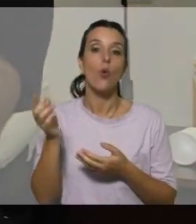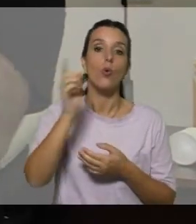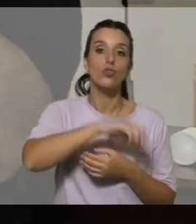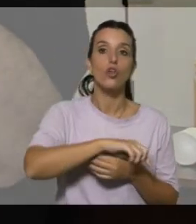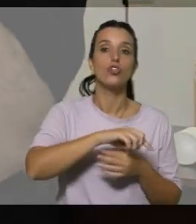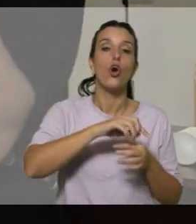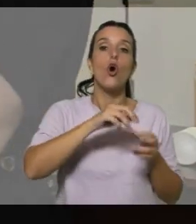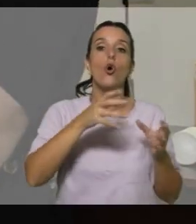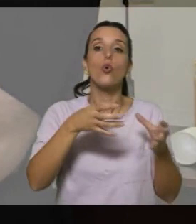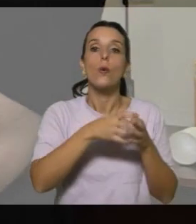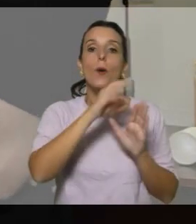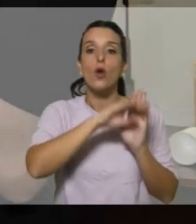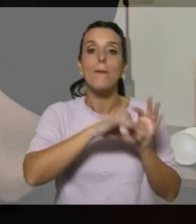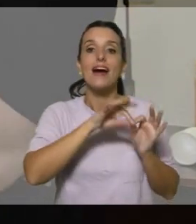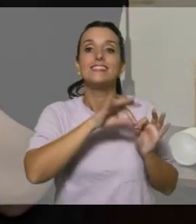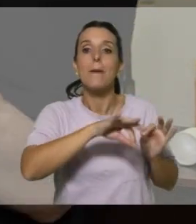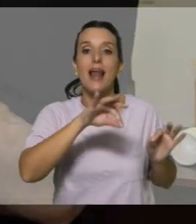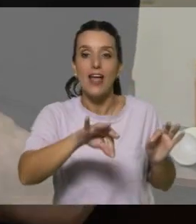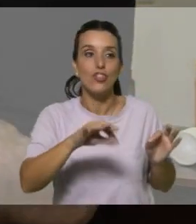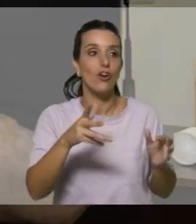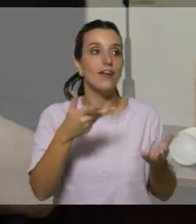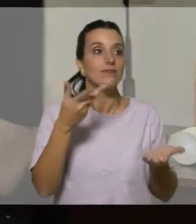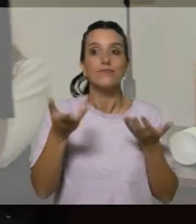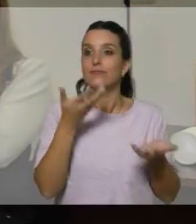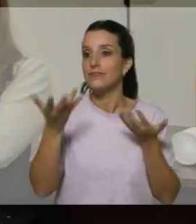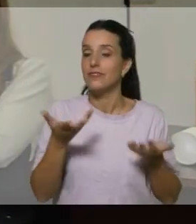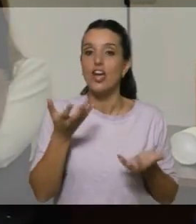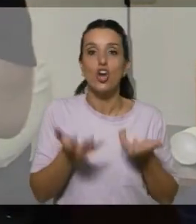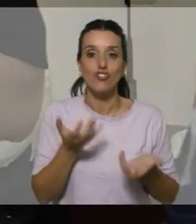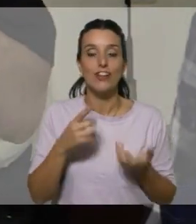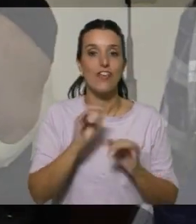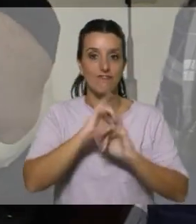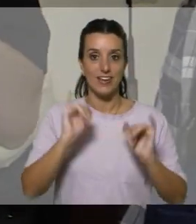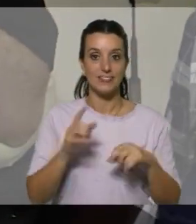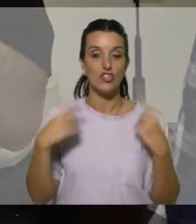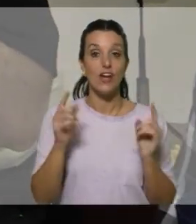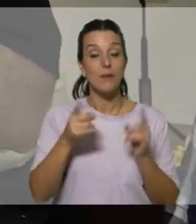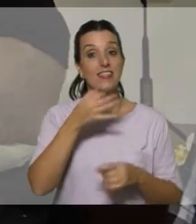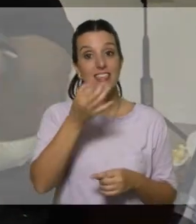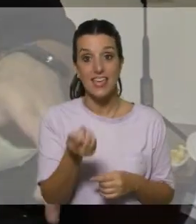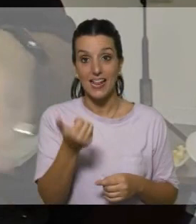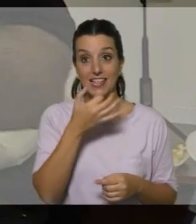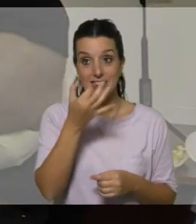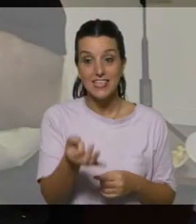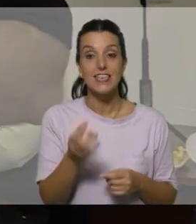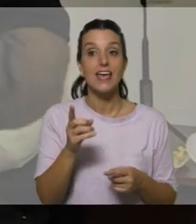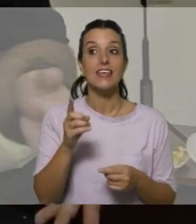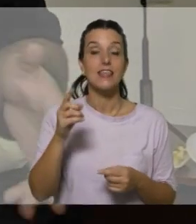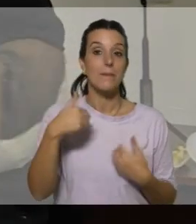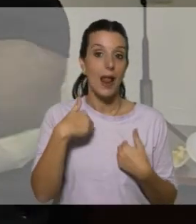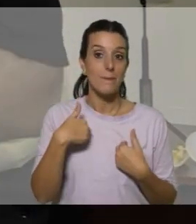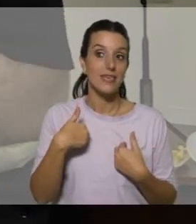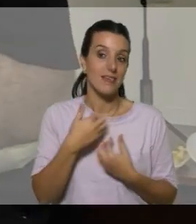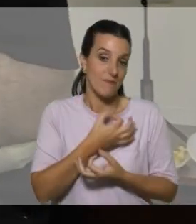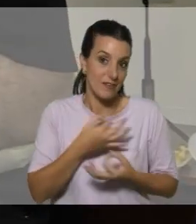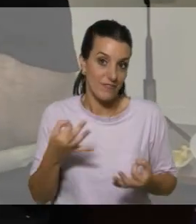de Sipu que nos reciben acá, que viste que se respira gastronomía, así que estamos felices. Y lo que mencionaba recién de Nati y de mí, que para mí es un lujo